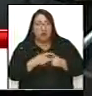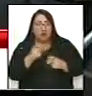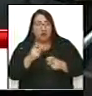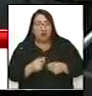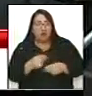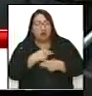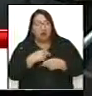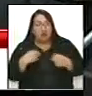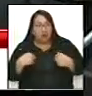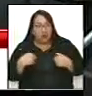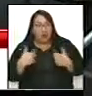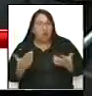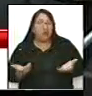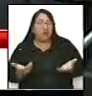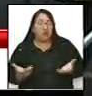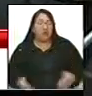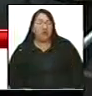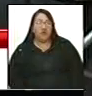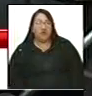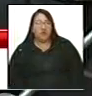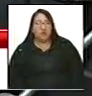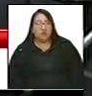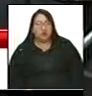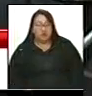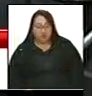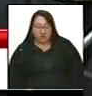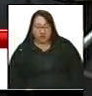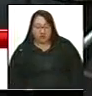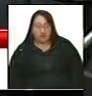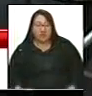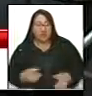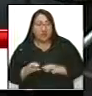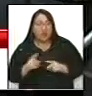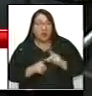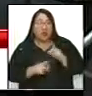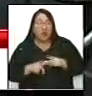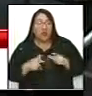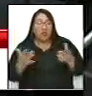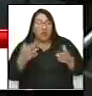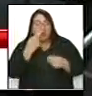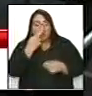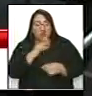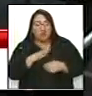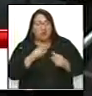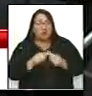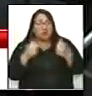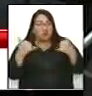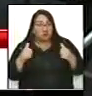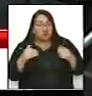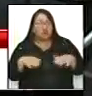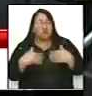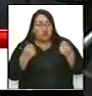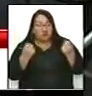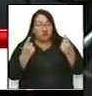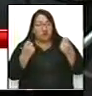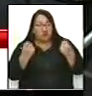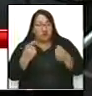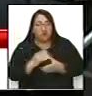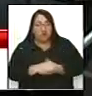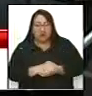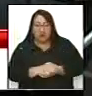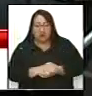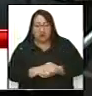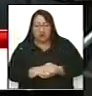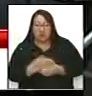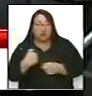humano. Y en ese sentido, generar, por ejemplo, espacios en donde los niños, a través de juegos, puedan entender